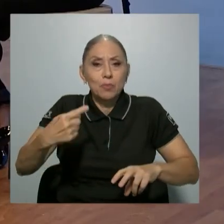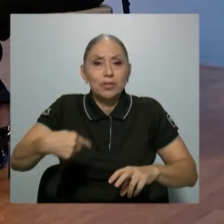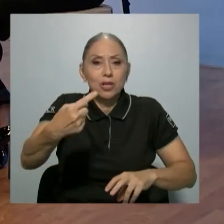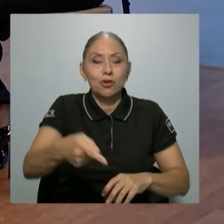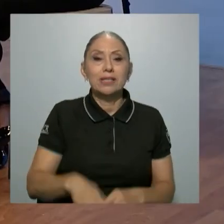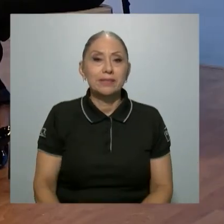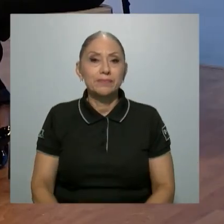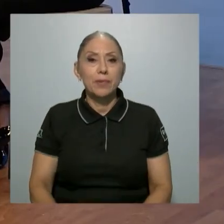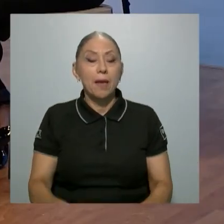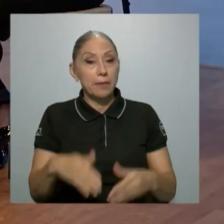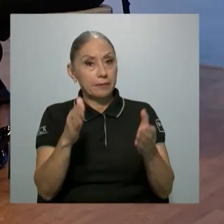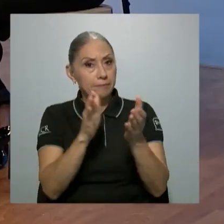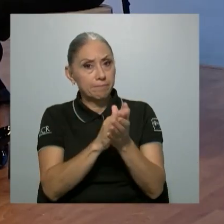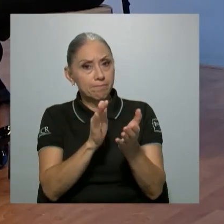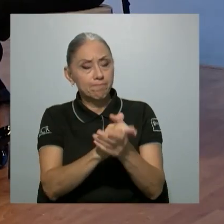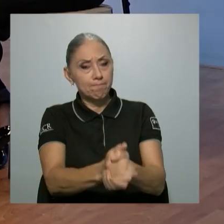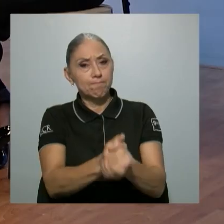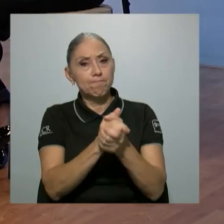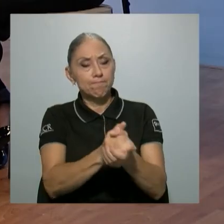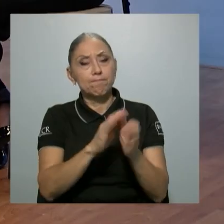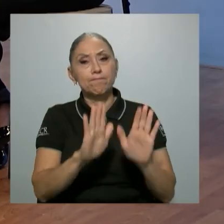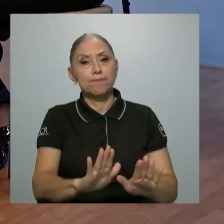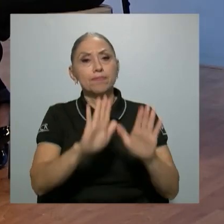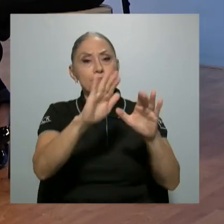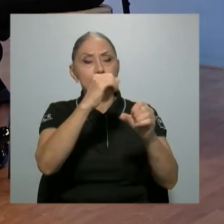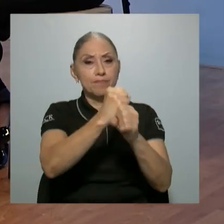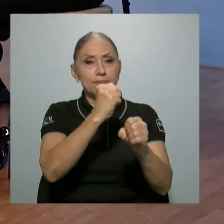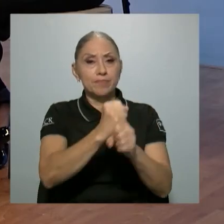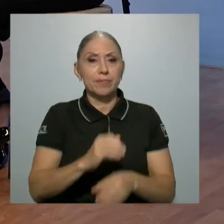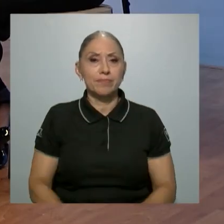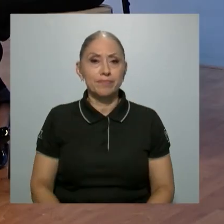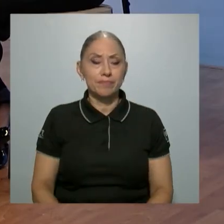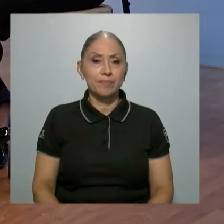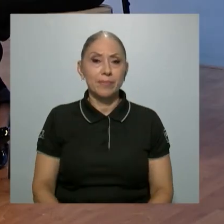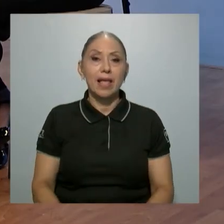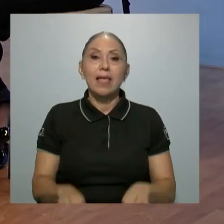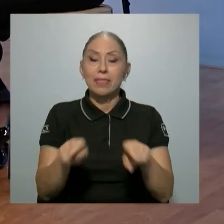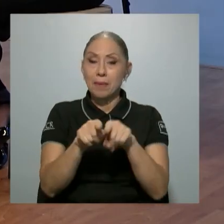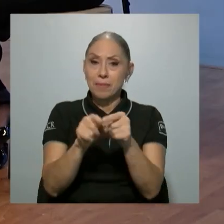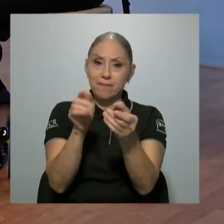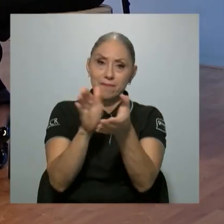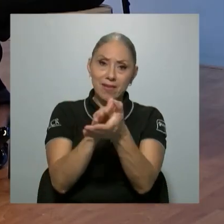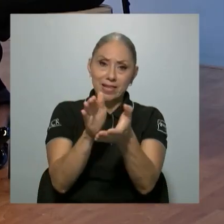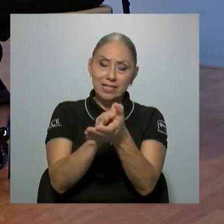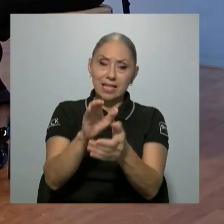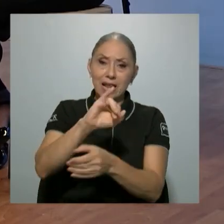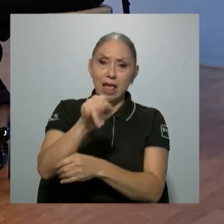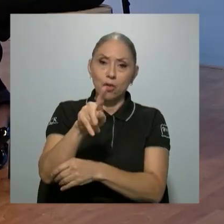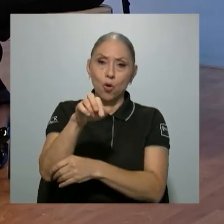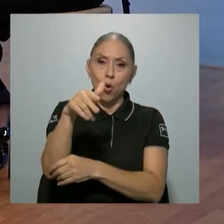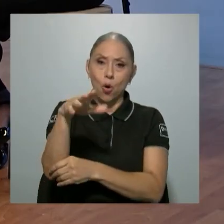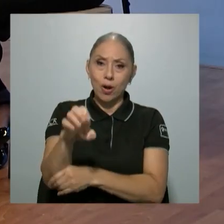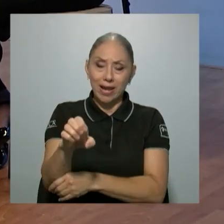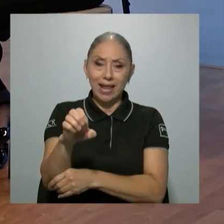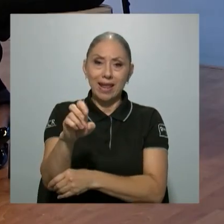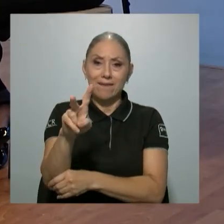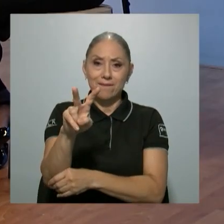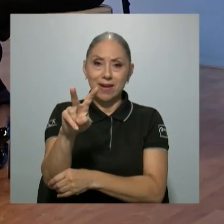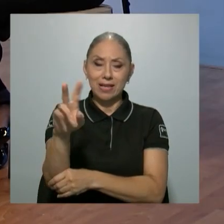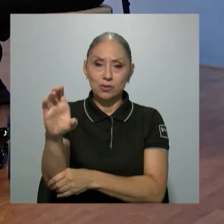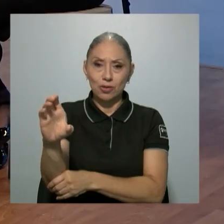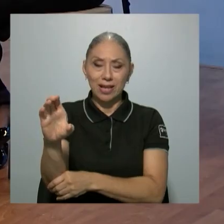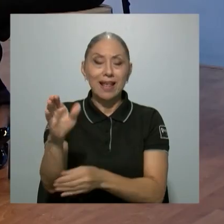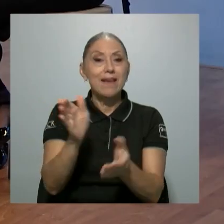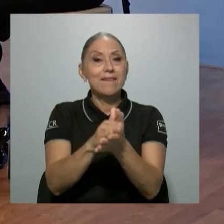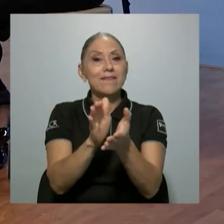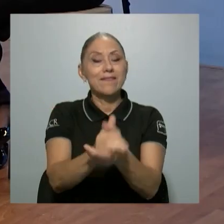espléndido trabajo que hizo, felicitar a la distancia a don Jorge, felicitar a todo el equipo de Estado de la Nación, que